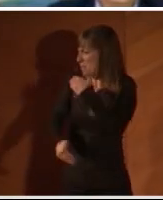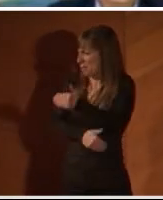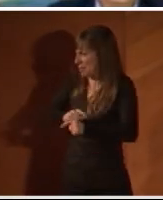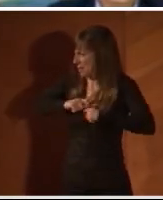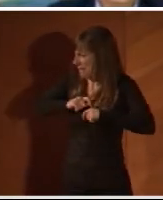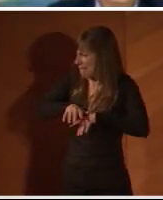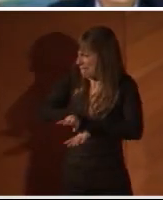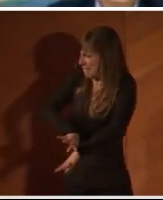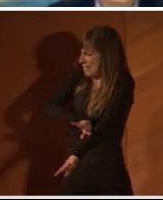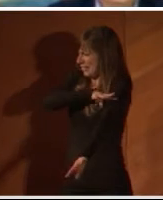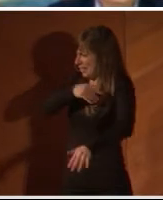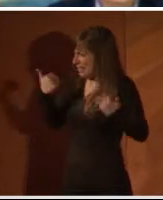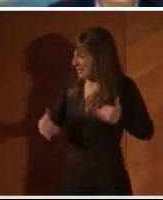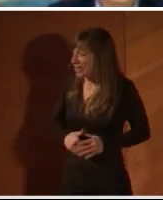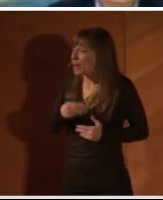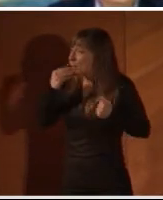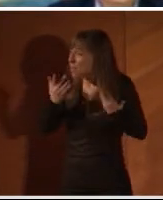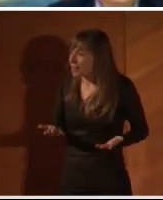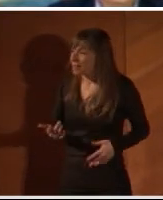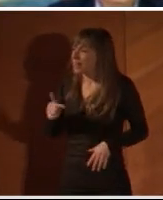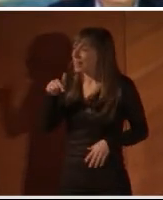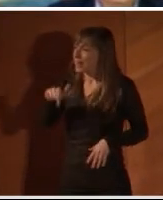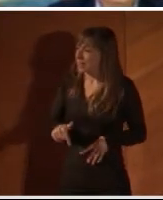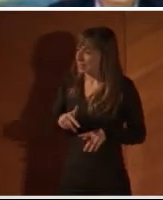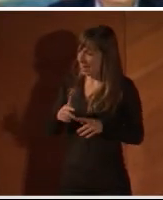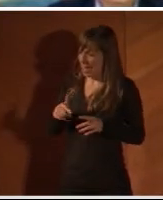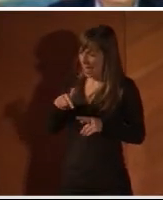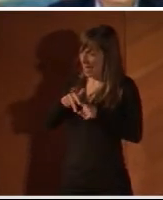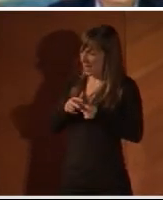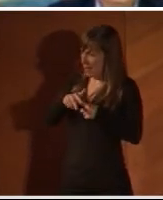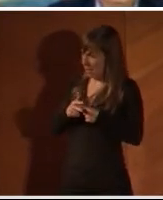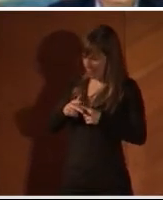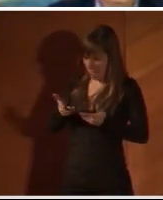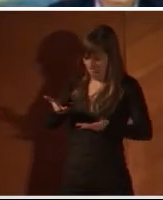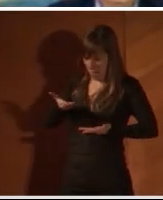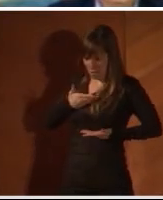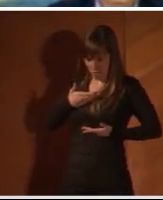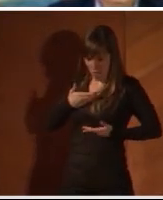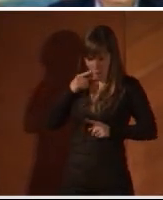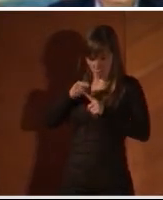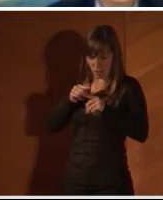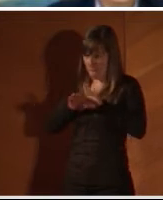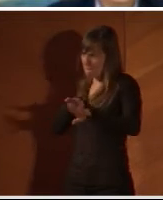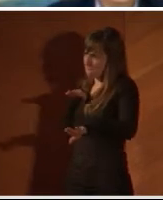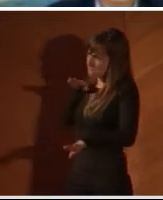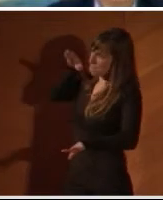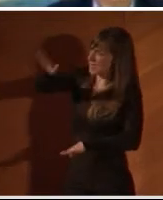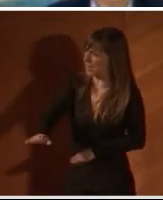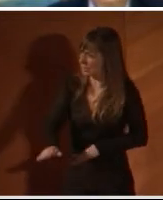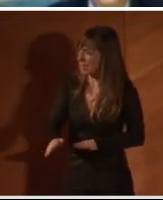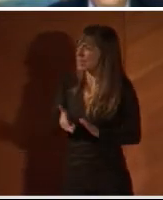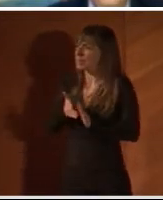ilusionante. Bueno, ¿qué significa esta herramienta para el Ayuntamiento de Cádiz? Pues dar un paso más. Solemos